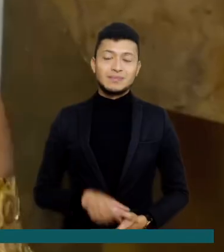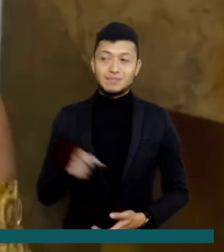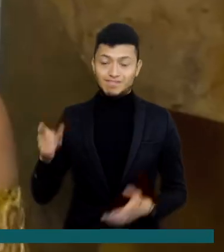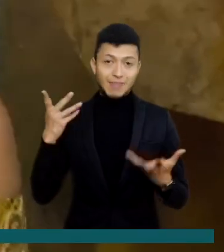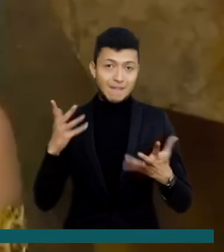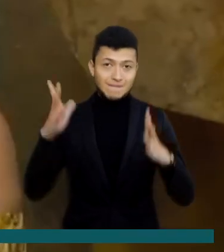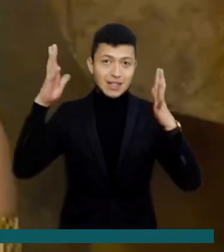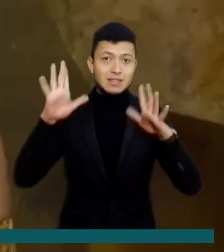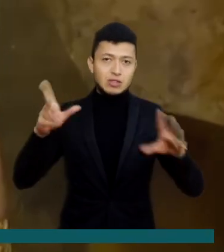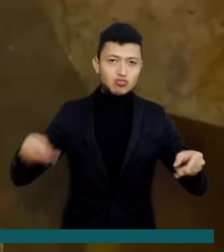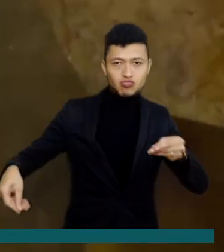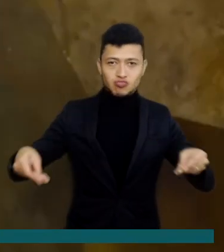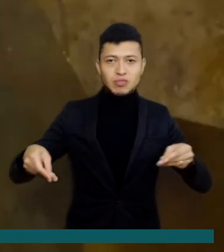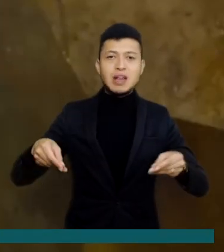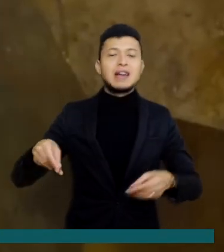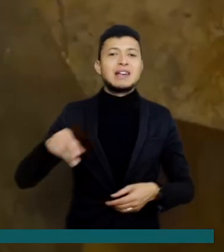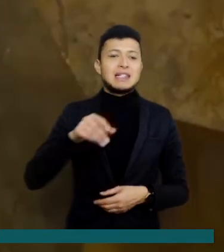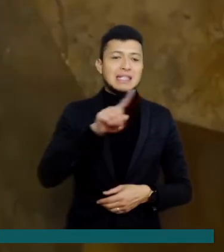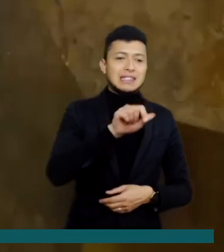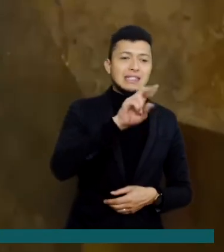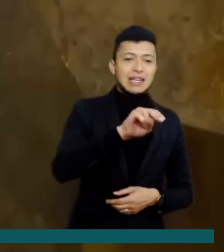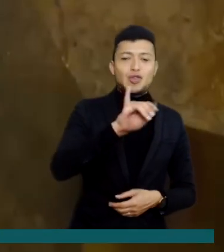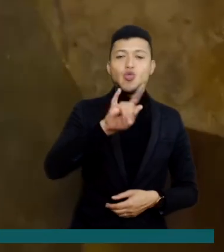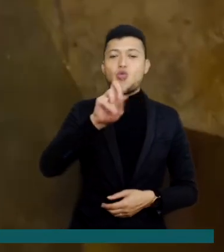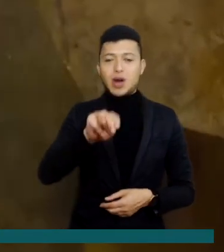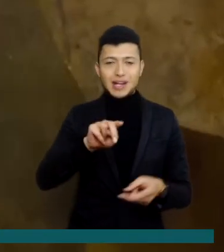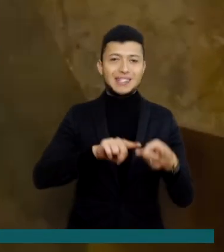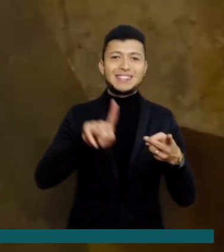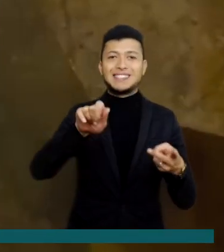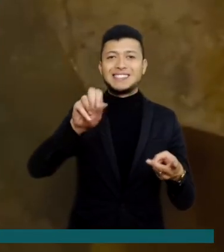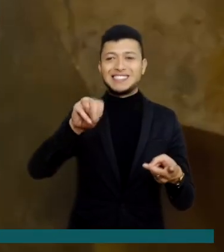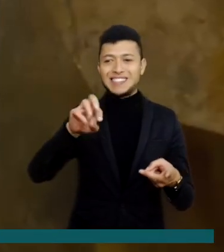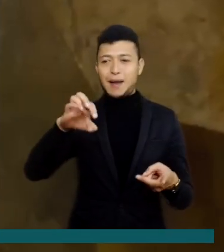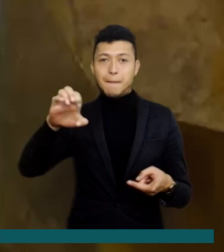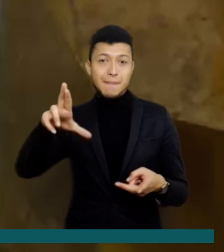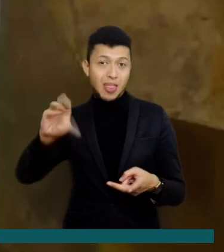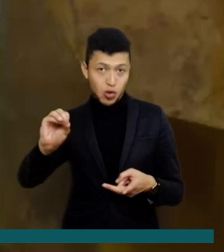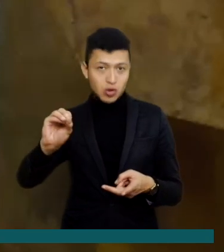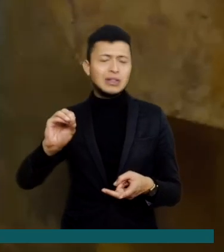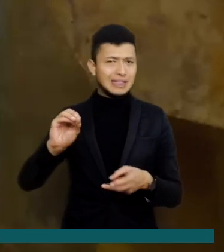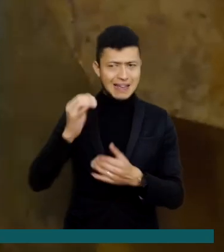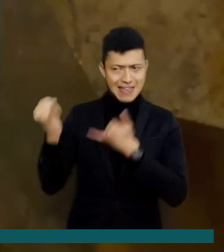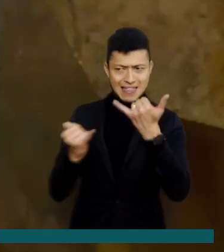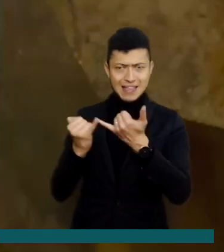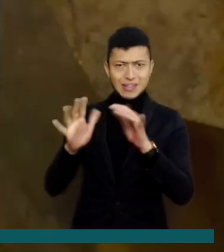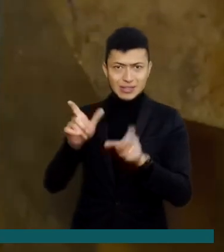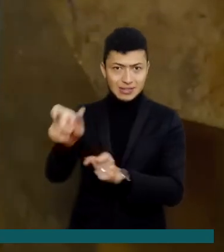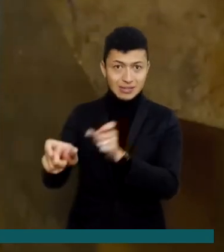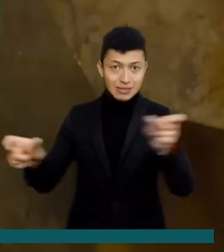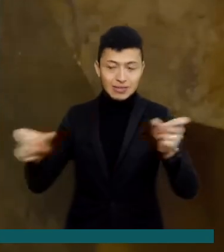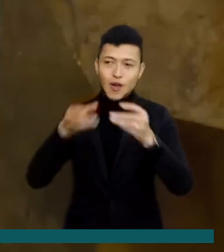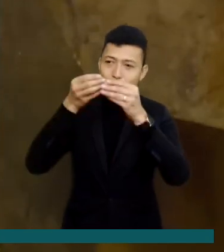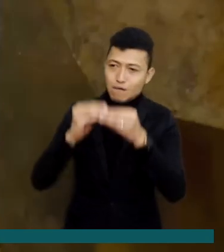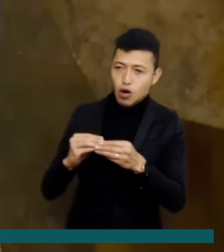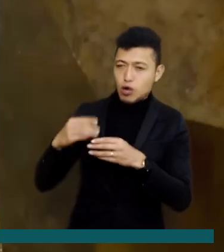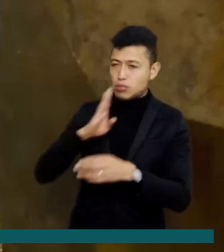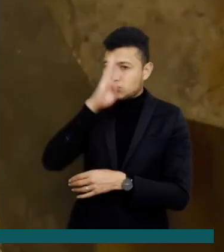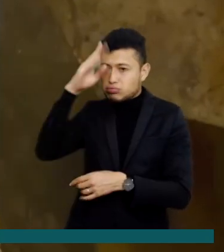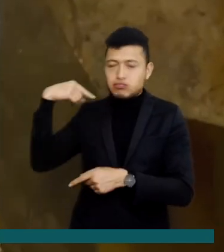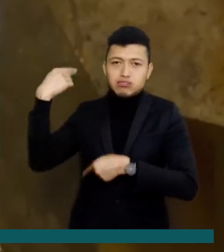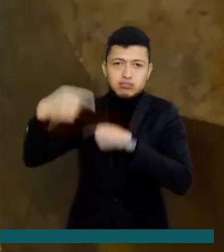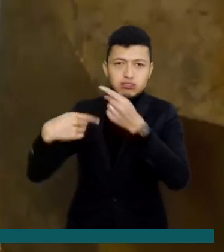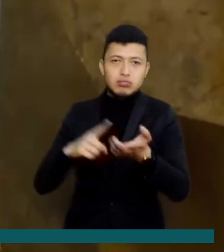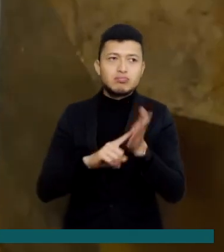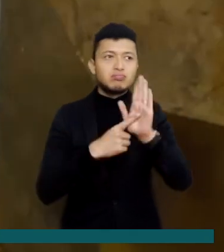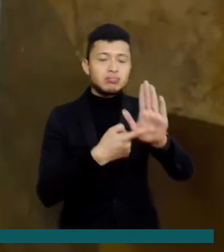El Festival del Bambuco en San Juan y San Pedro representa la identidad de todo un pueblo, sus costumbres, sus formas de ver la vida y por